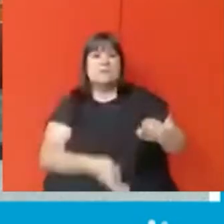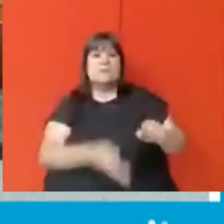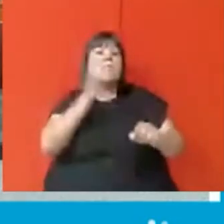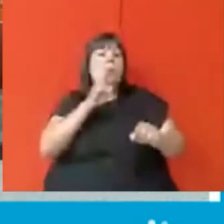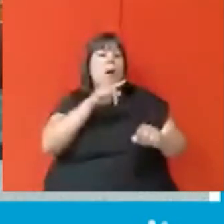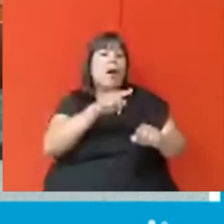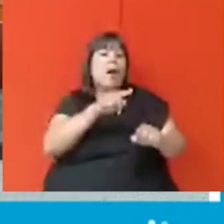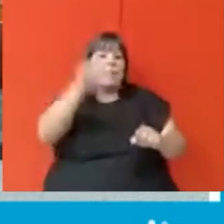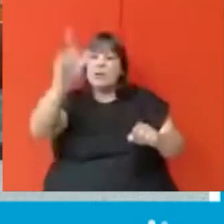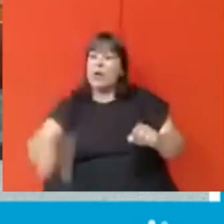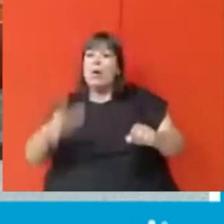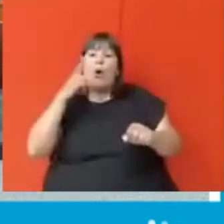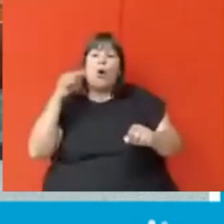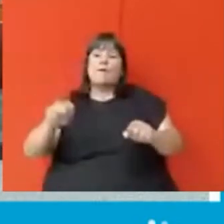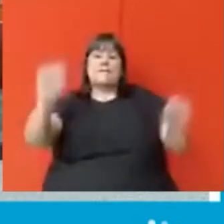tiene en cuenta.